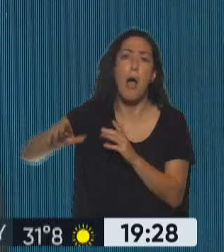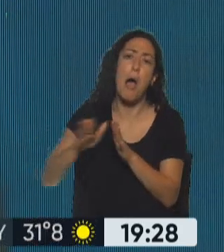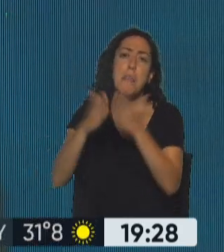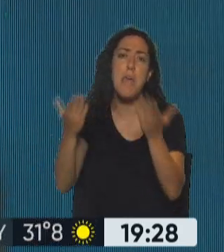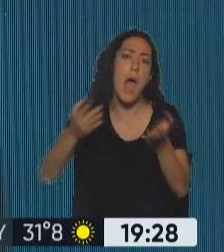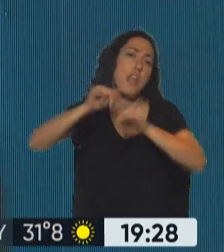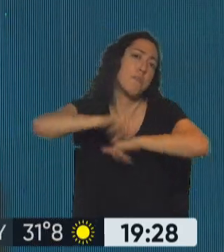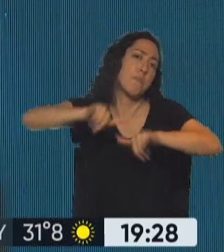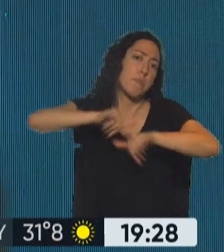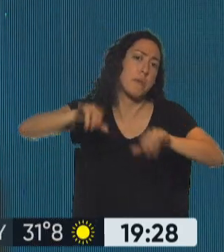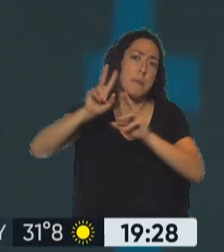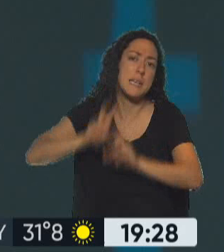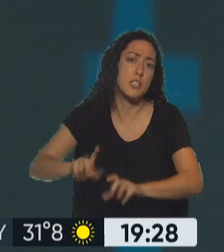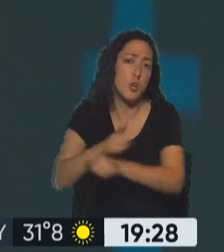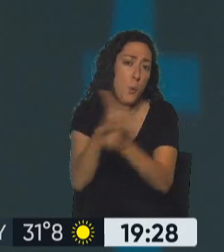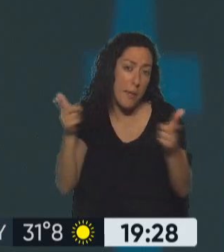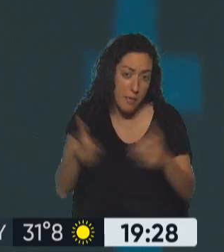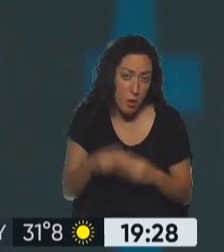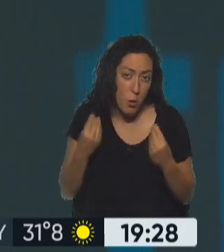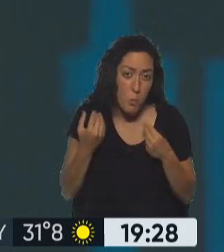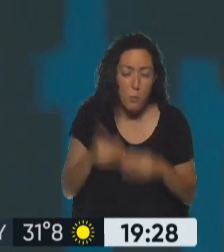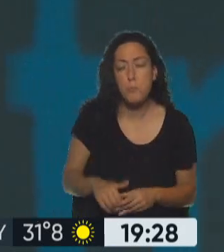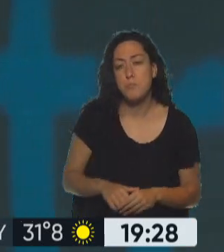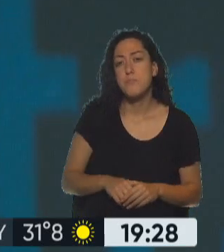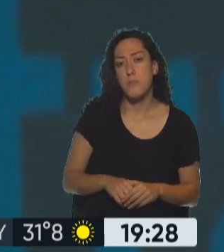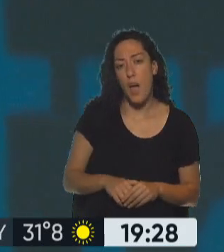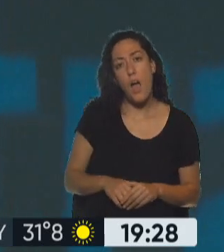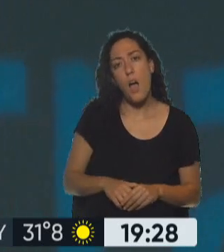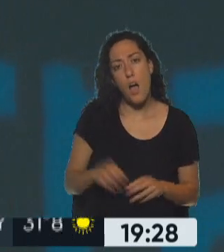diarios ni investigaciones. Muy buena observación, muy buena observación. Así seguimos.